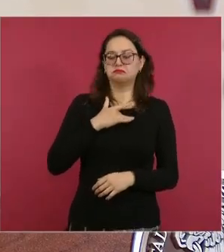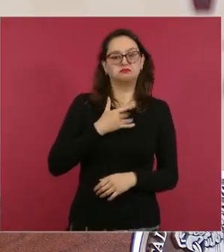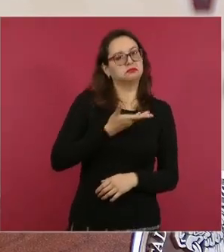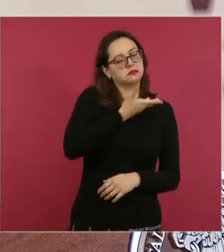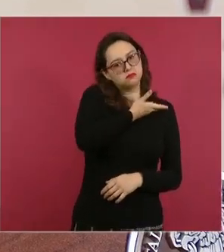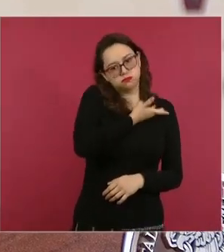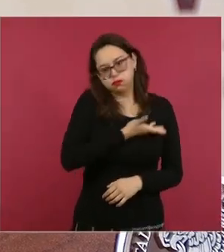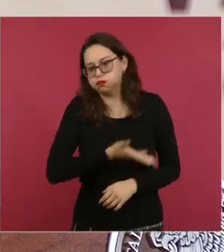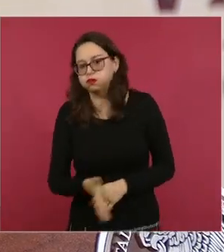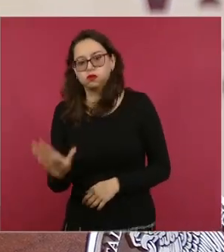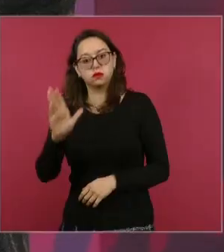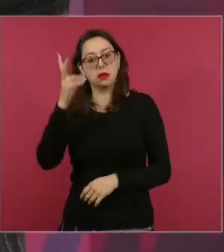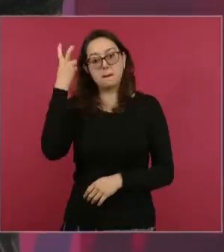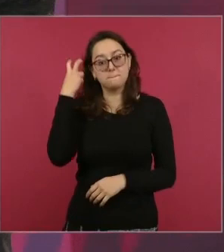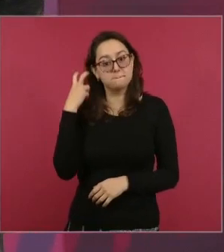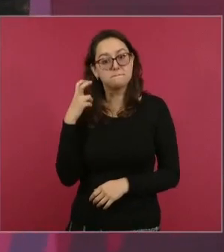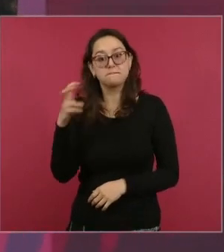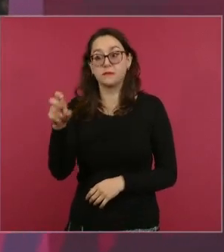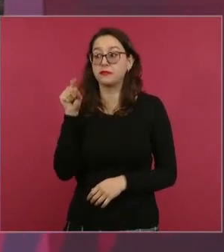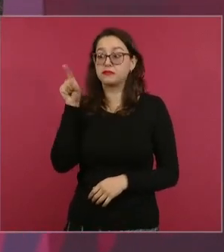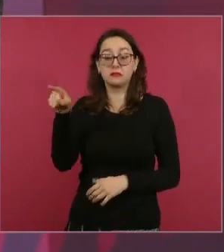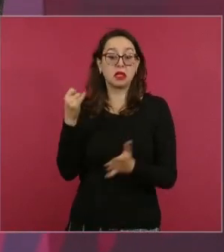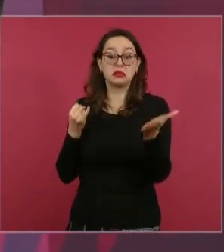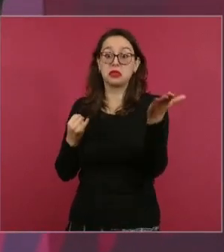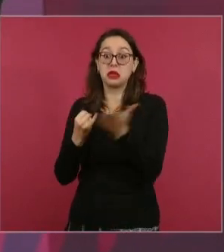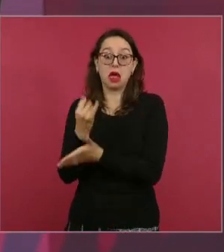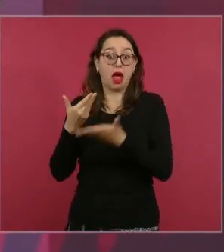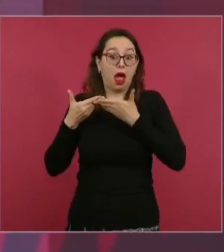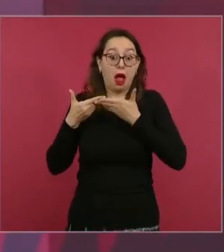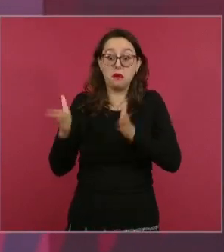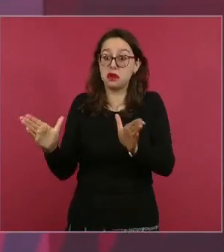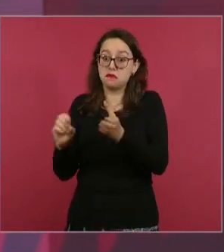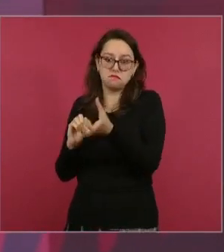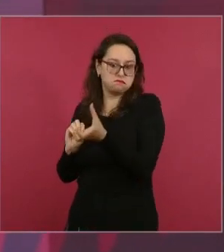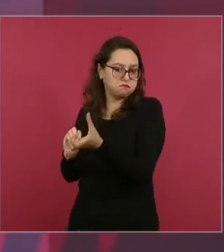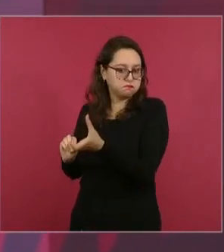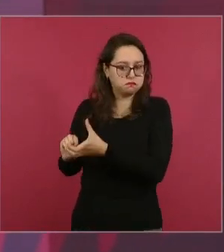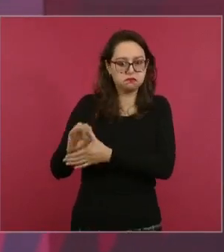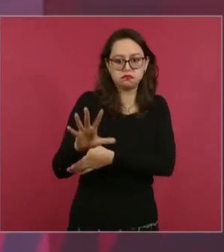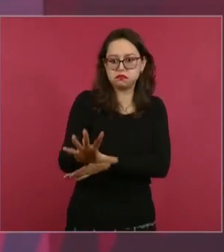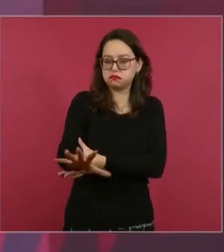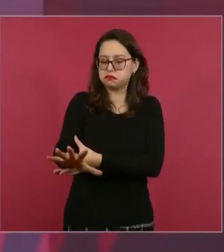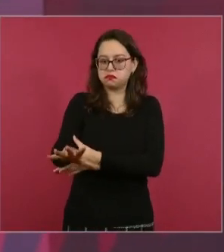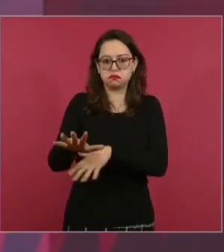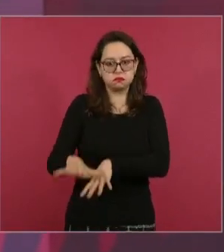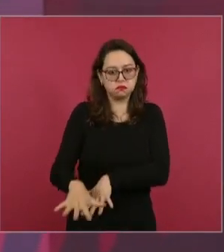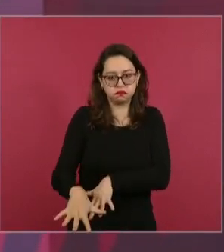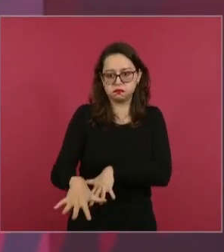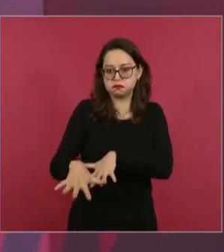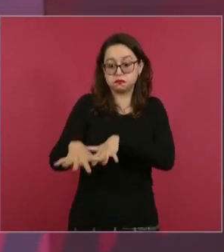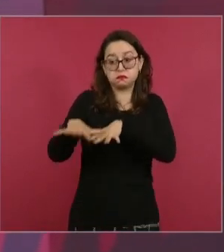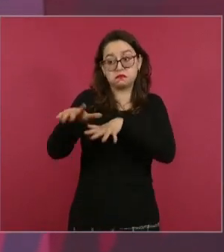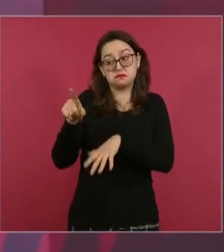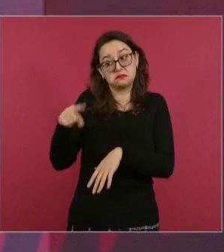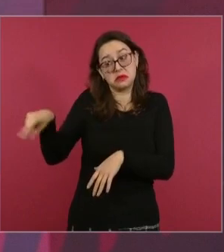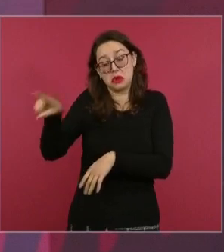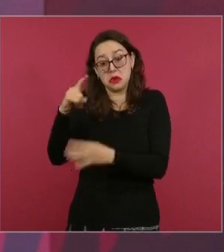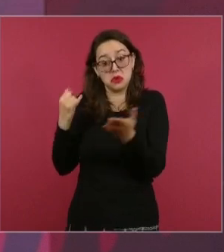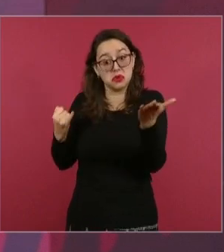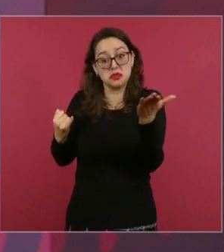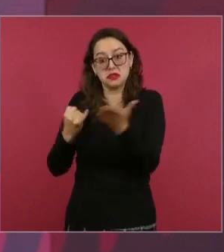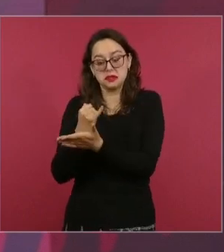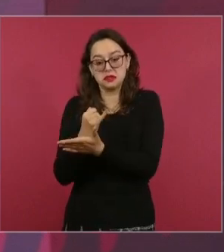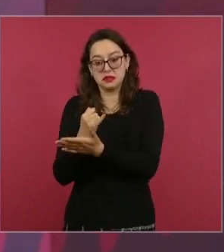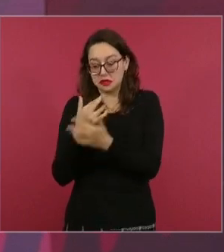trasladé ya habían tomado una decisión Se revisó esperamos